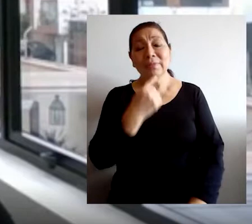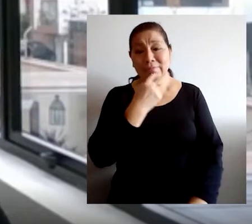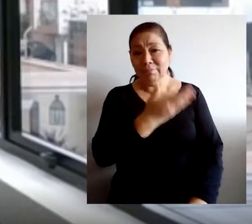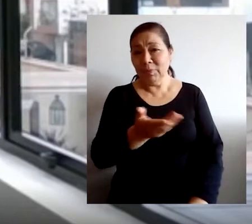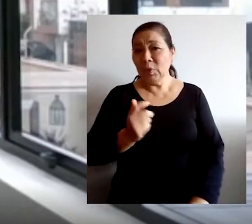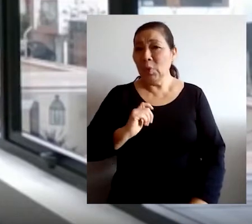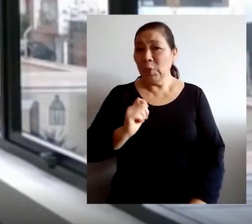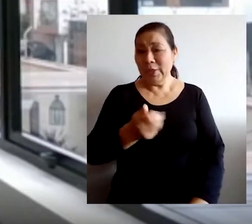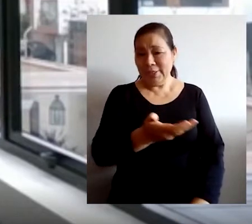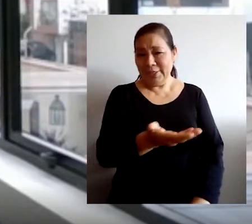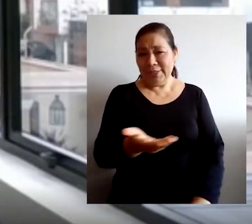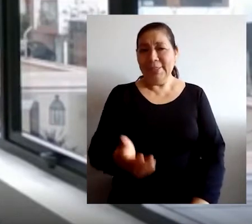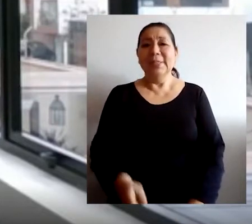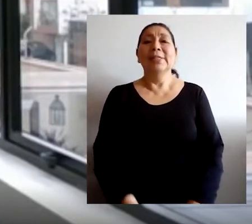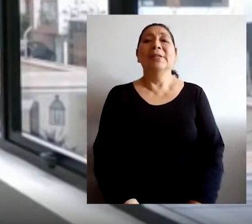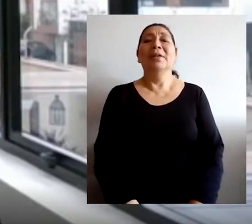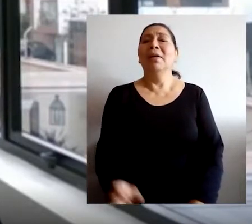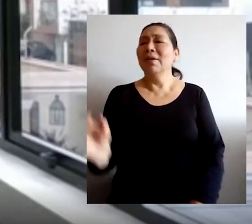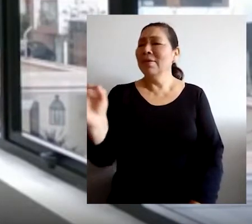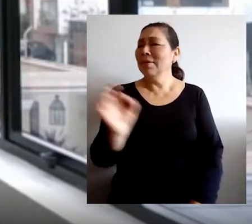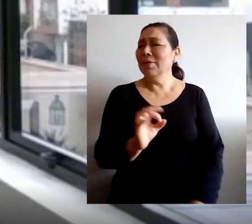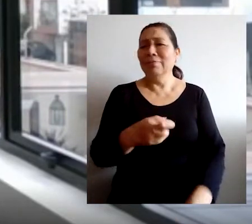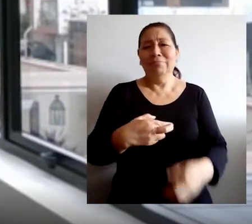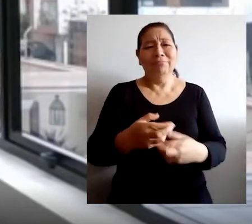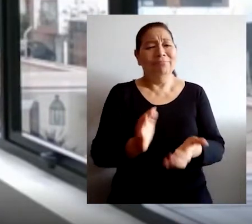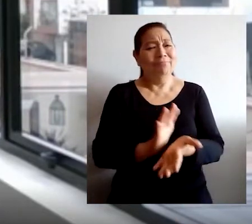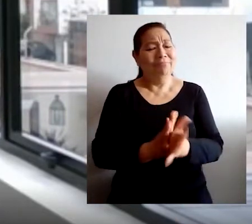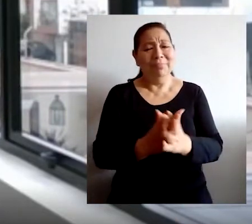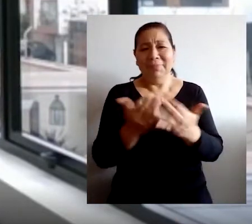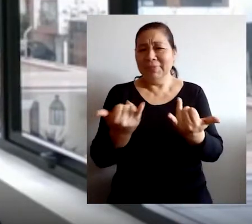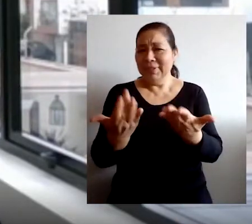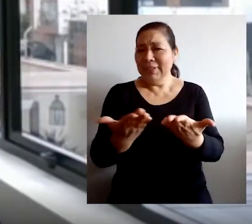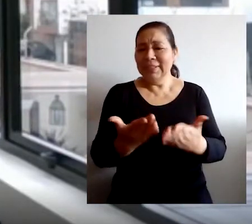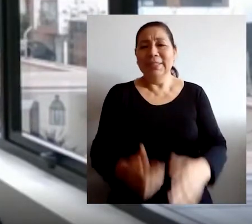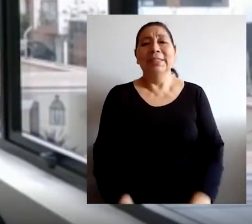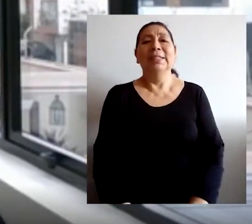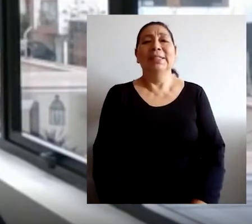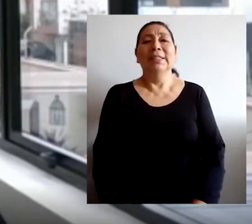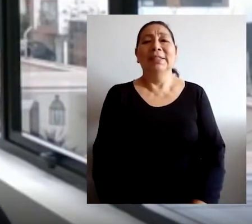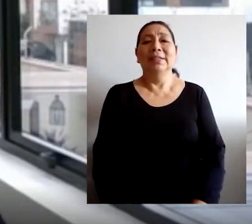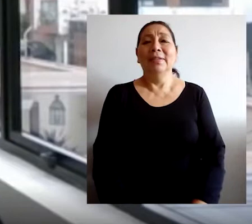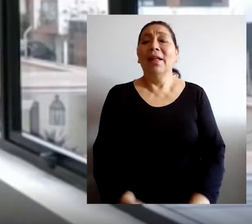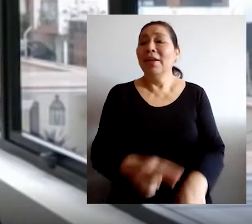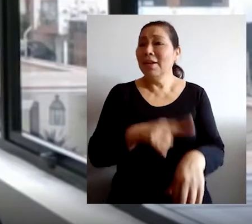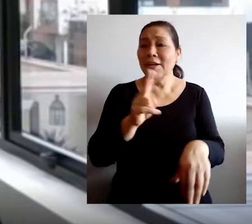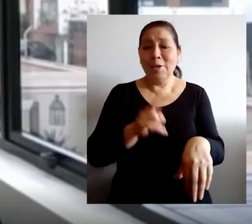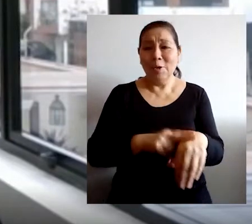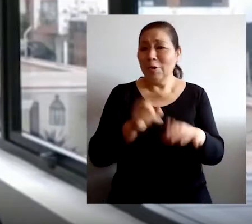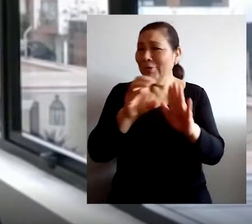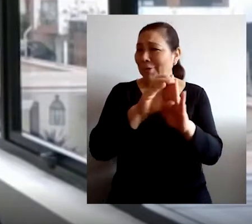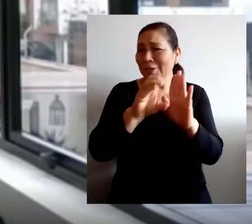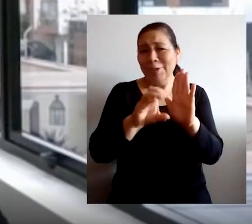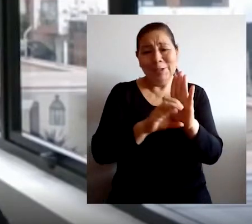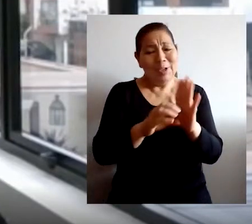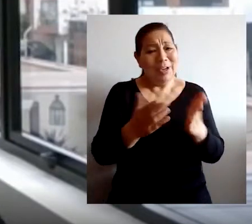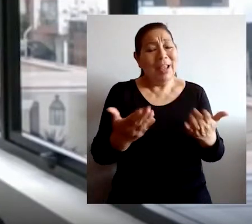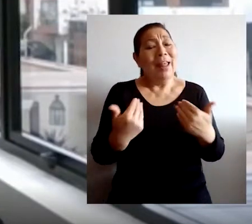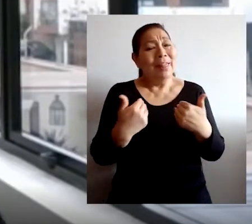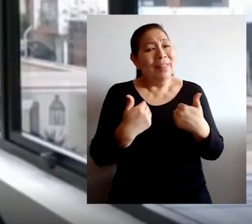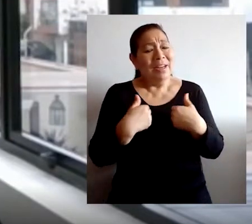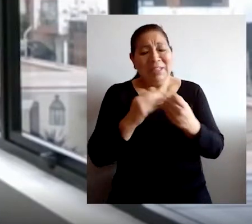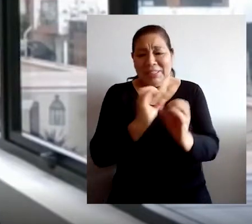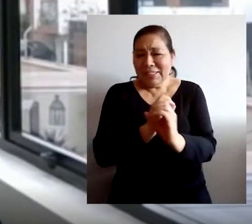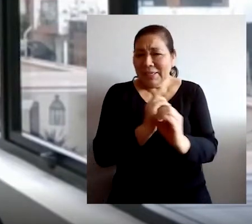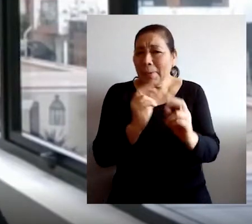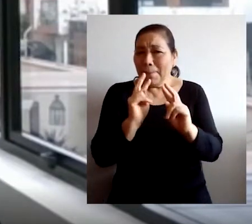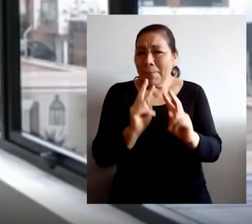Presidente y jueces constitucionales, ninguno de los procesos y hechos descritos tienen naturaleza constitucional, tienen